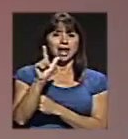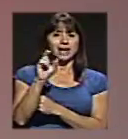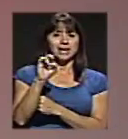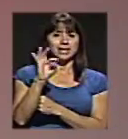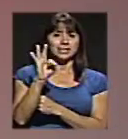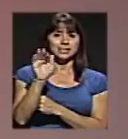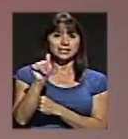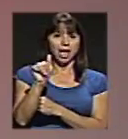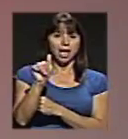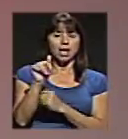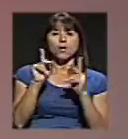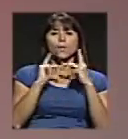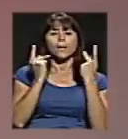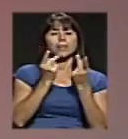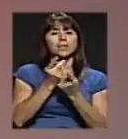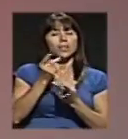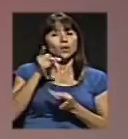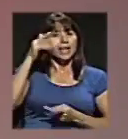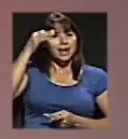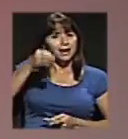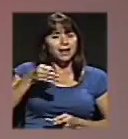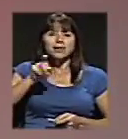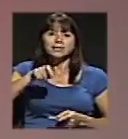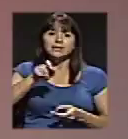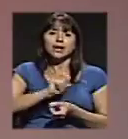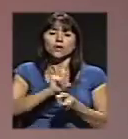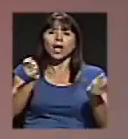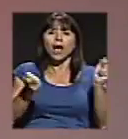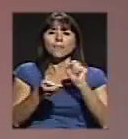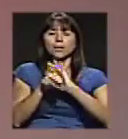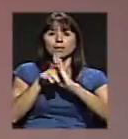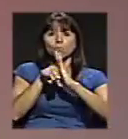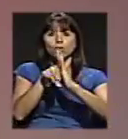firmemente que es necesario cambiar el modelo económico